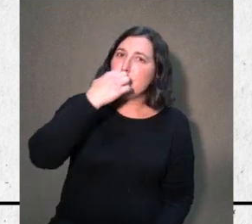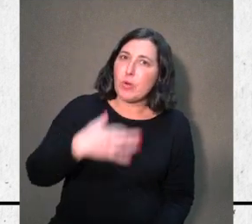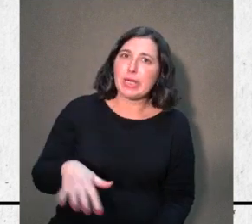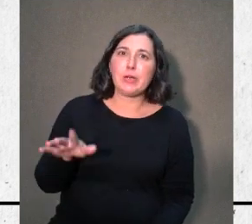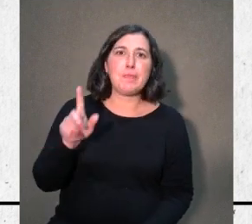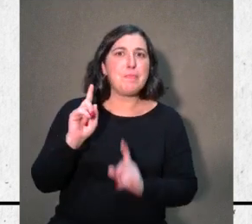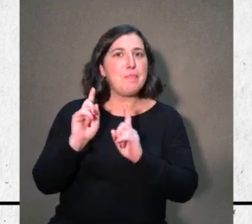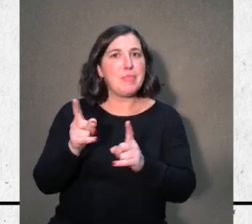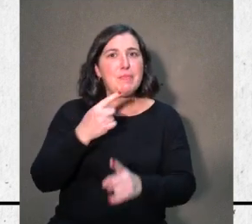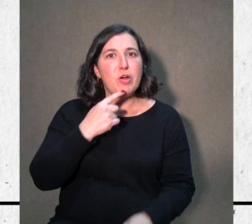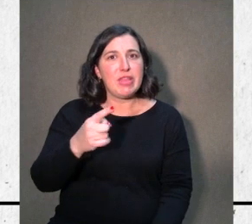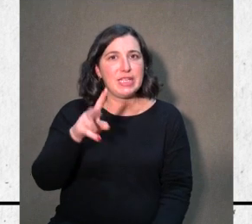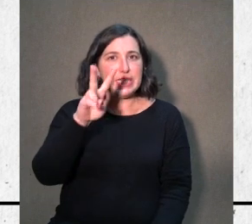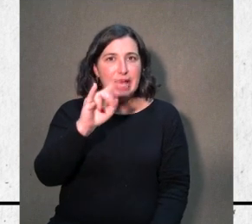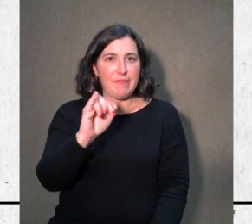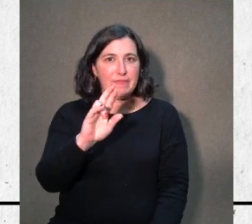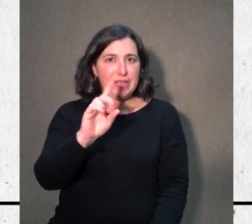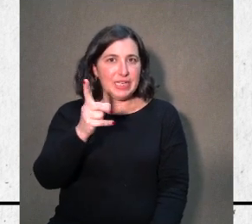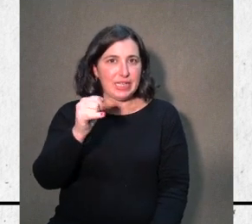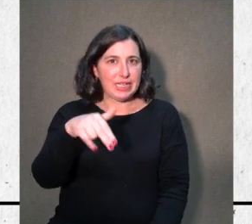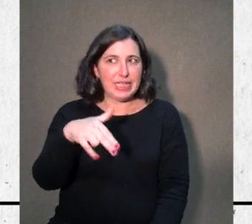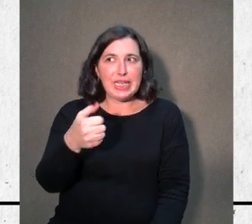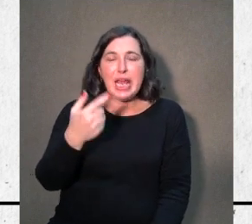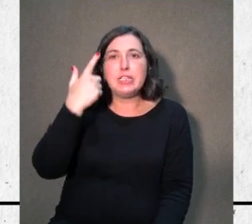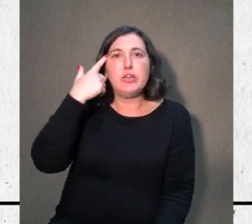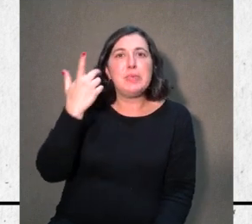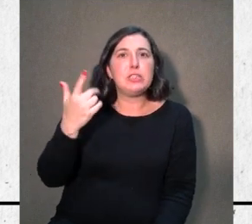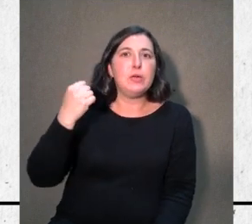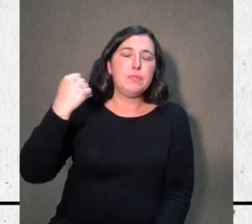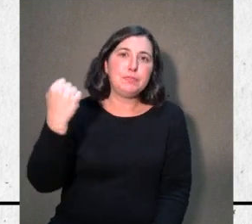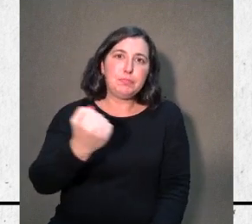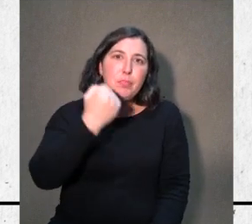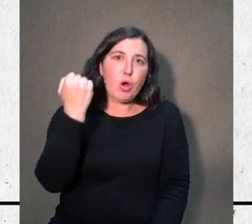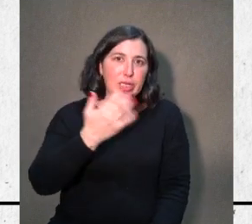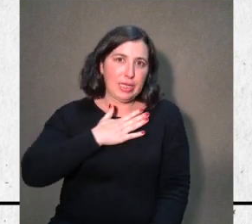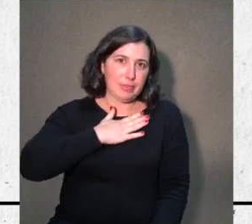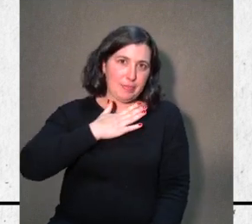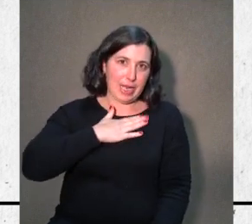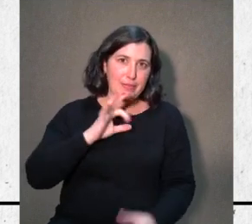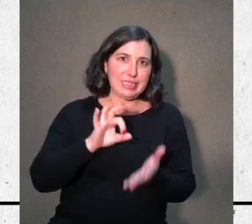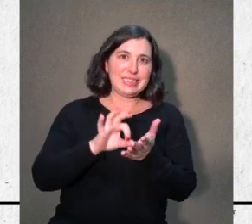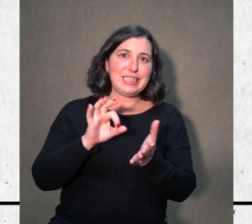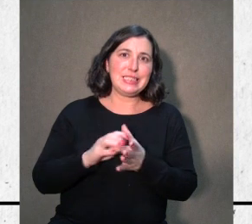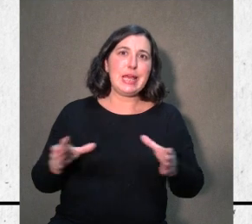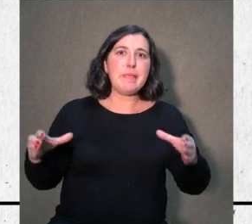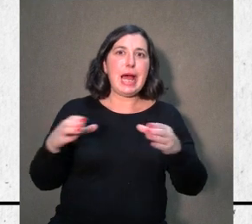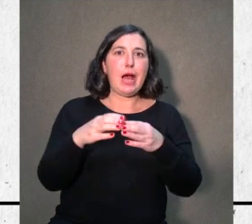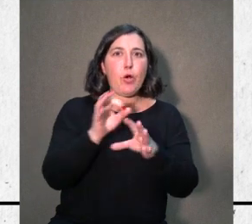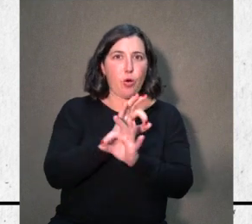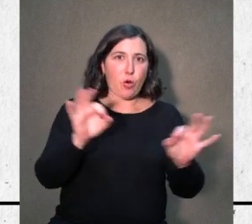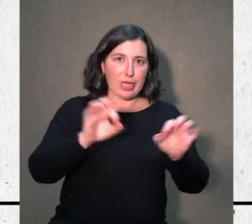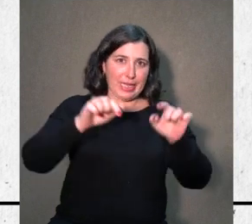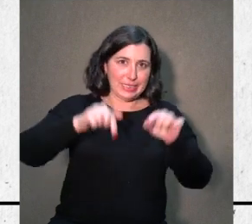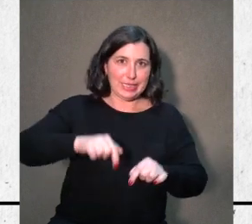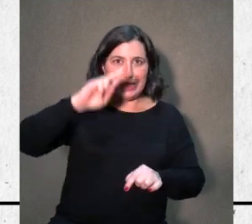Bueno, igual que Virginia, rescato la importancia que tiene para mí el sistema de orquestas en Uruguay.